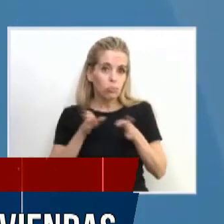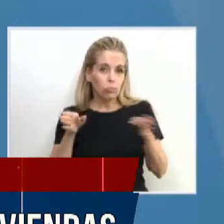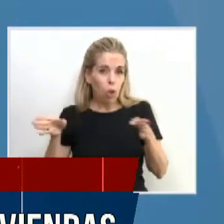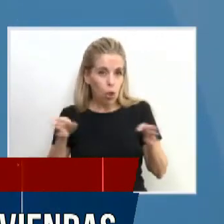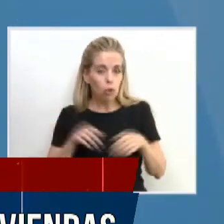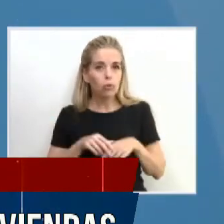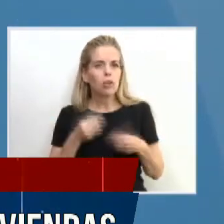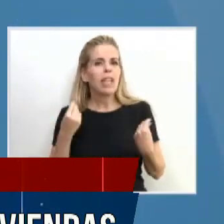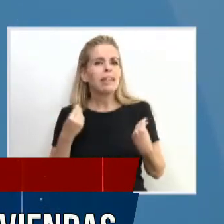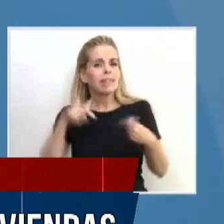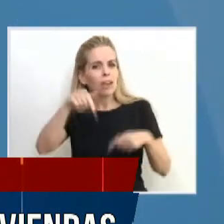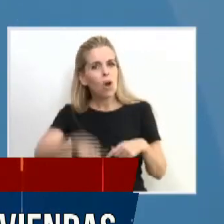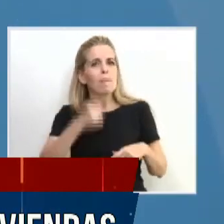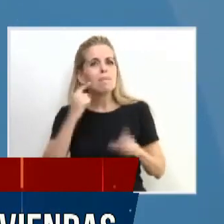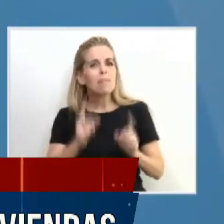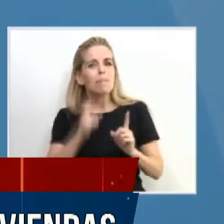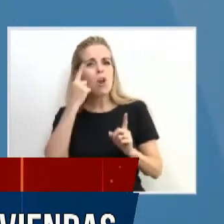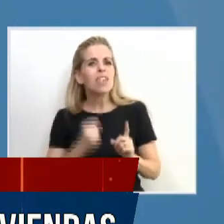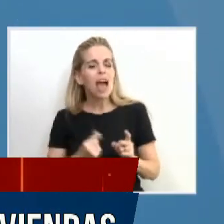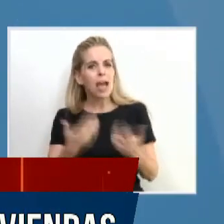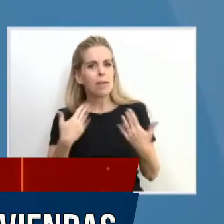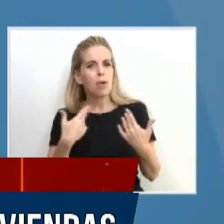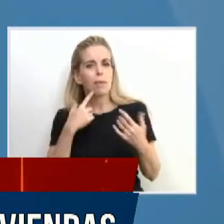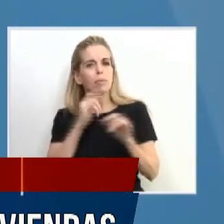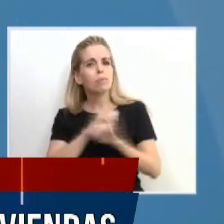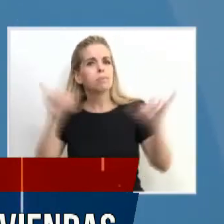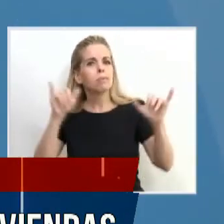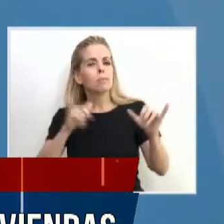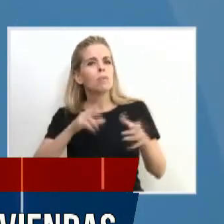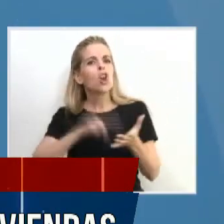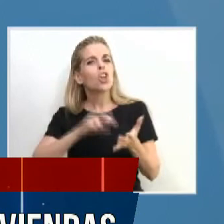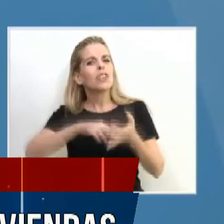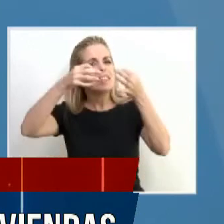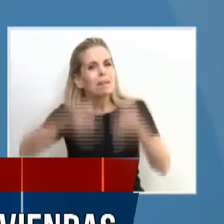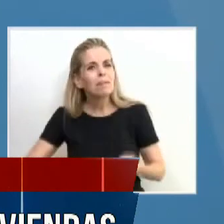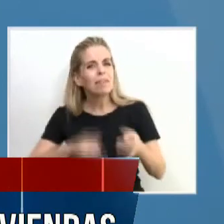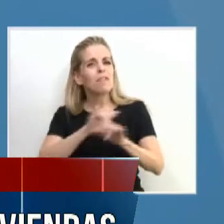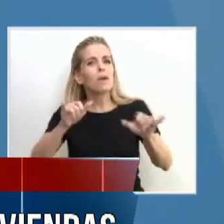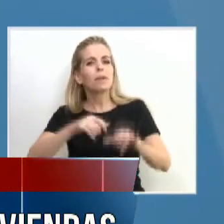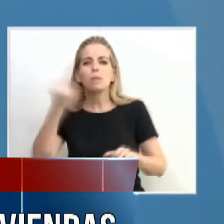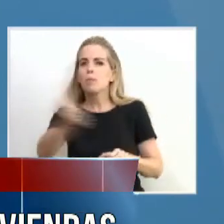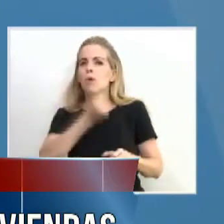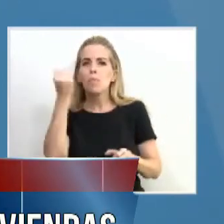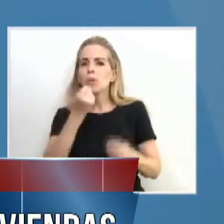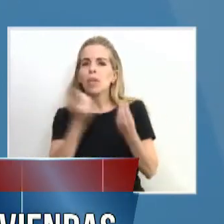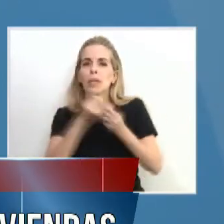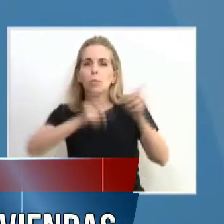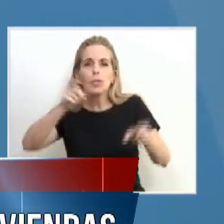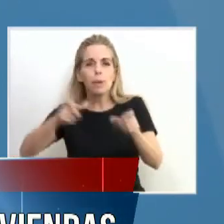quise que sea hoy el día también en que podamos darle una buena noticia a muchos argentinos y a muchas argentinas que lo están